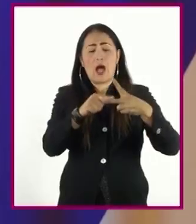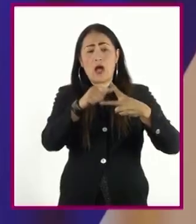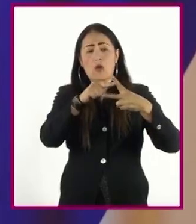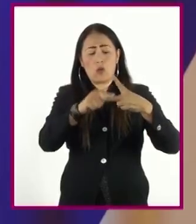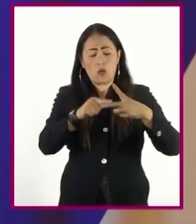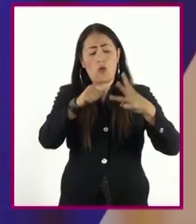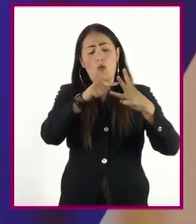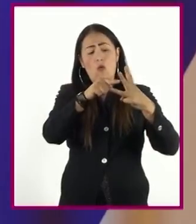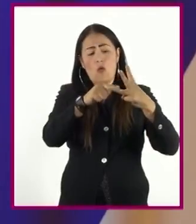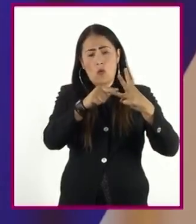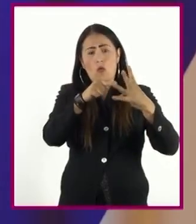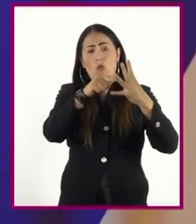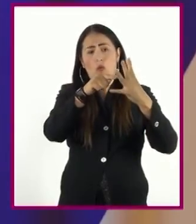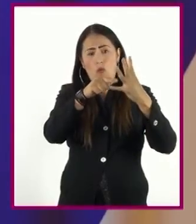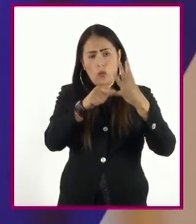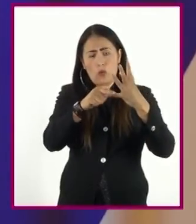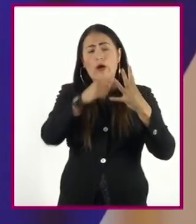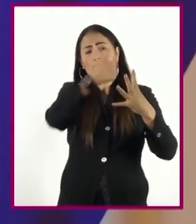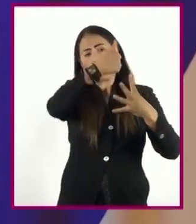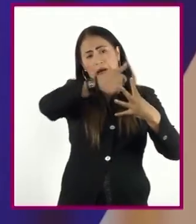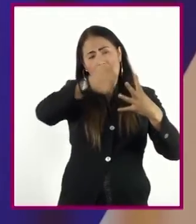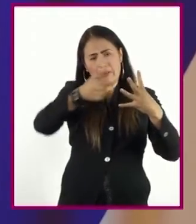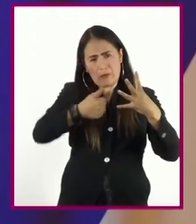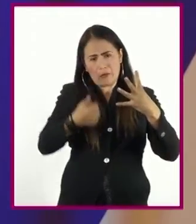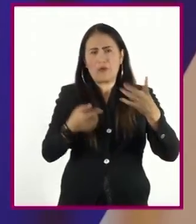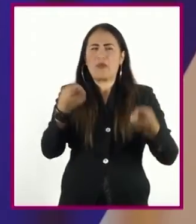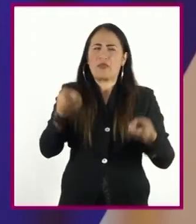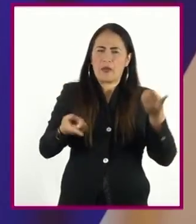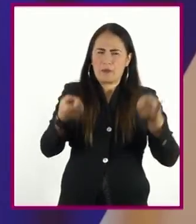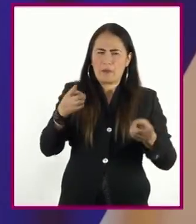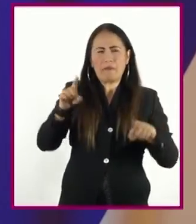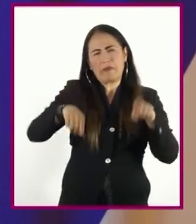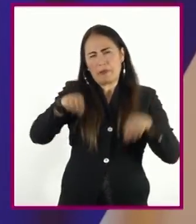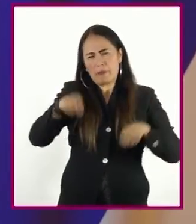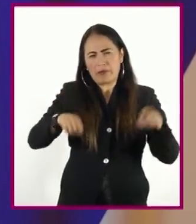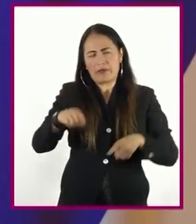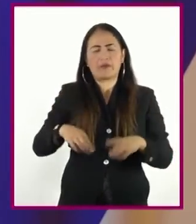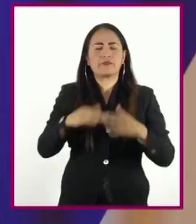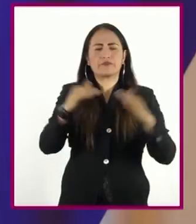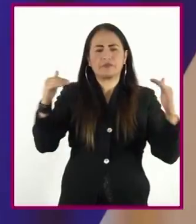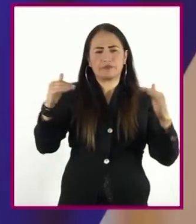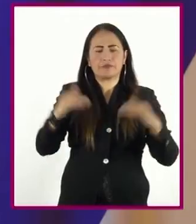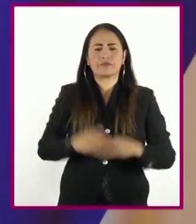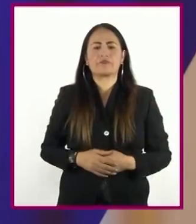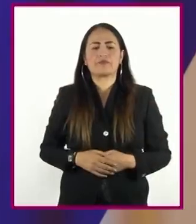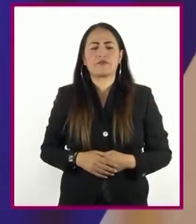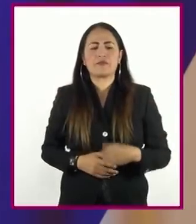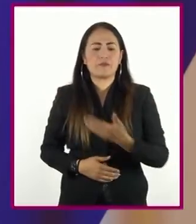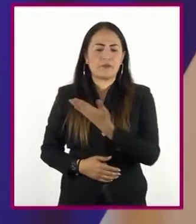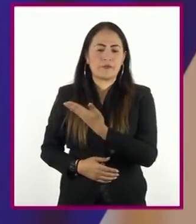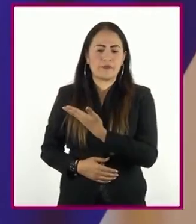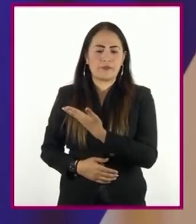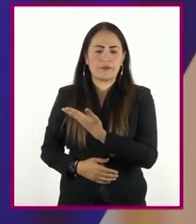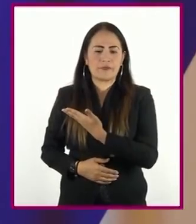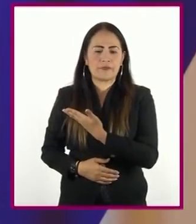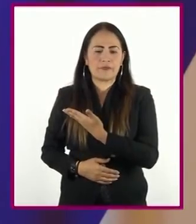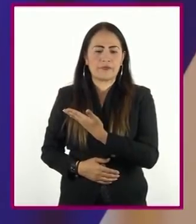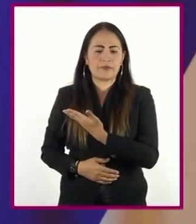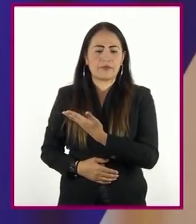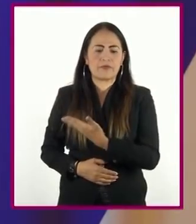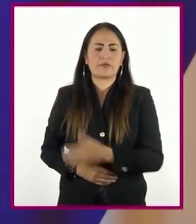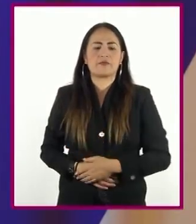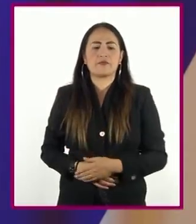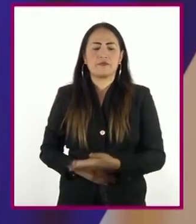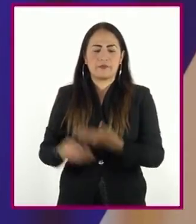cada categoría debe cumplir con la proporción. Categoría entre total igual a sector circular entre 360